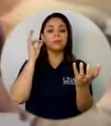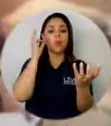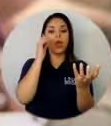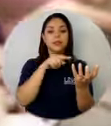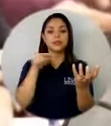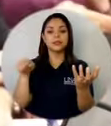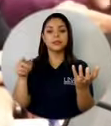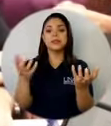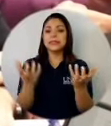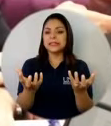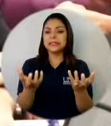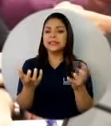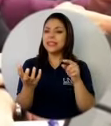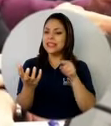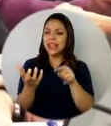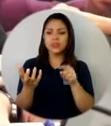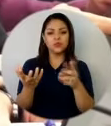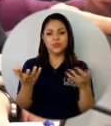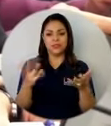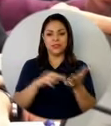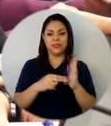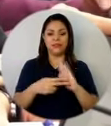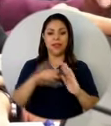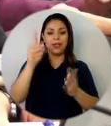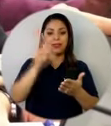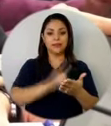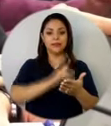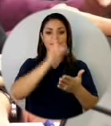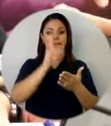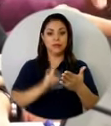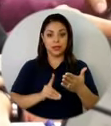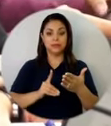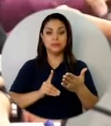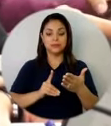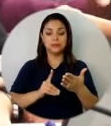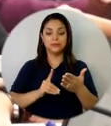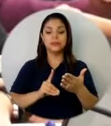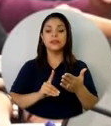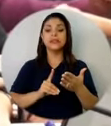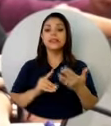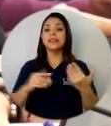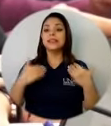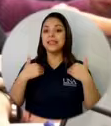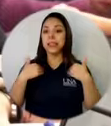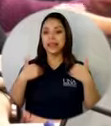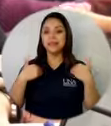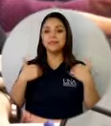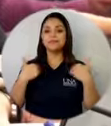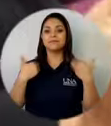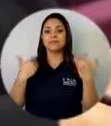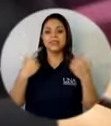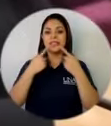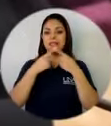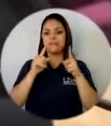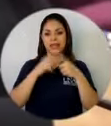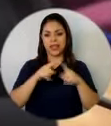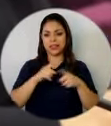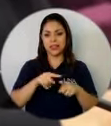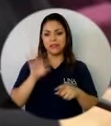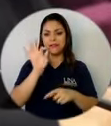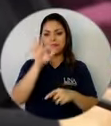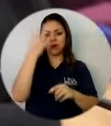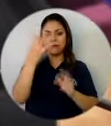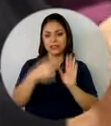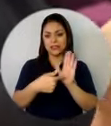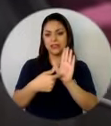eso ha causado justamente una discriminación que de alguna manera tiene diferentes